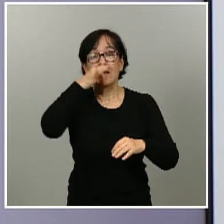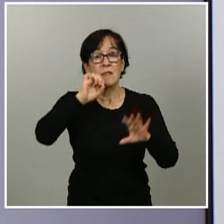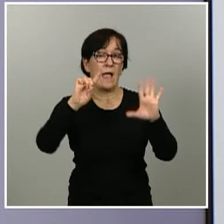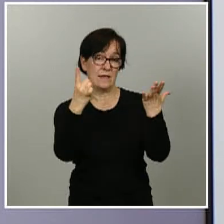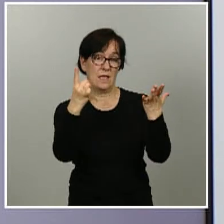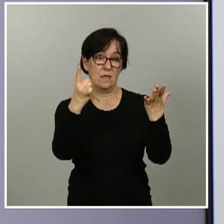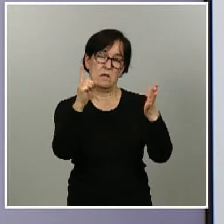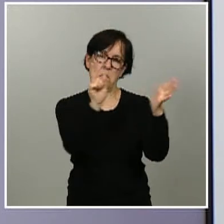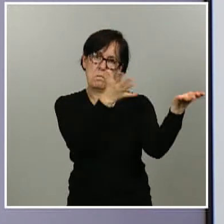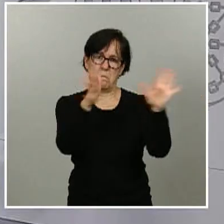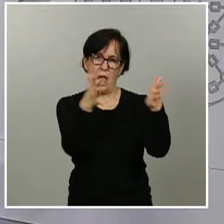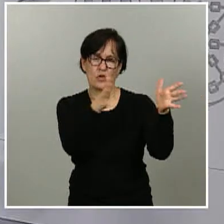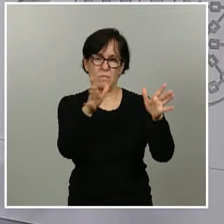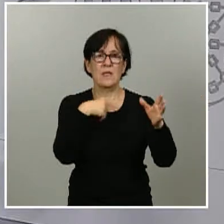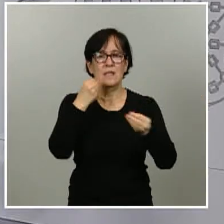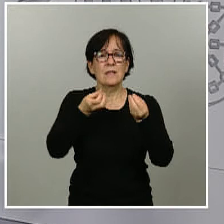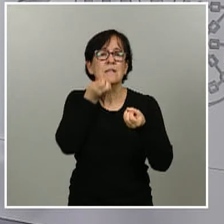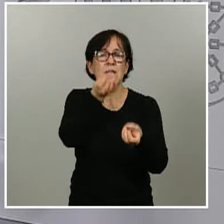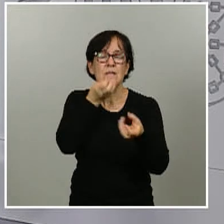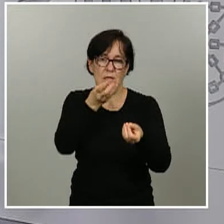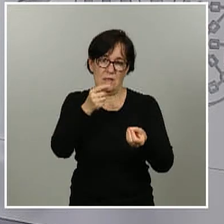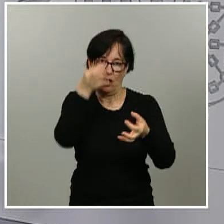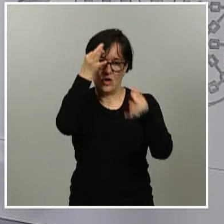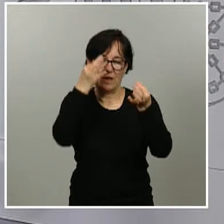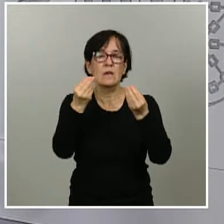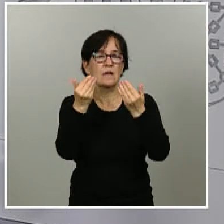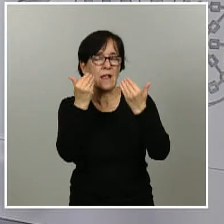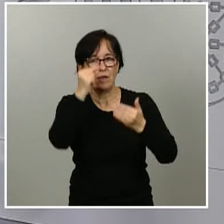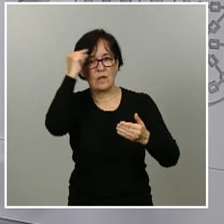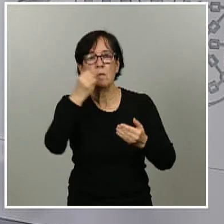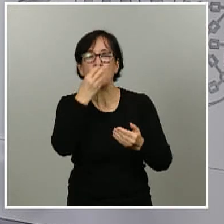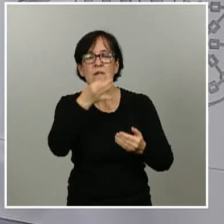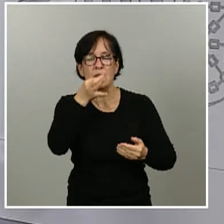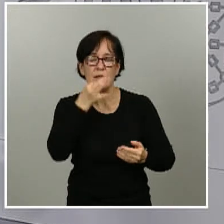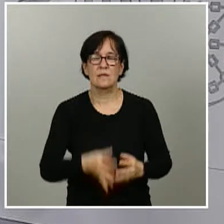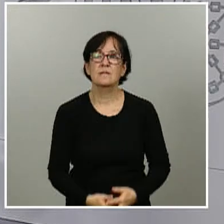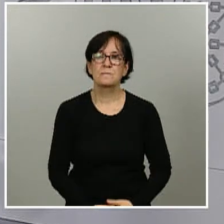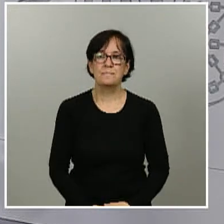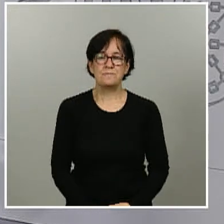aproximado, se conocerán esos datos. Gracias, doctor Simón, y buenas tardes. Muchas gracias.